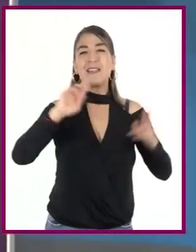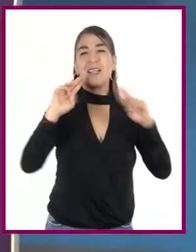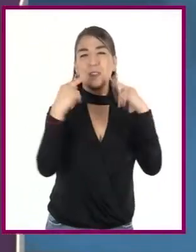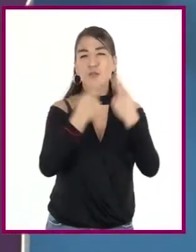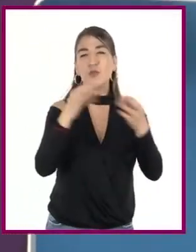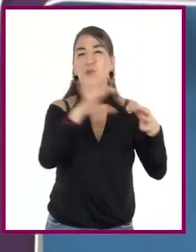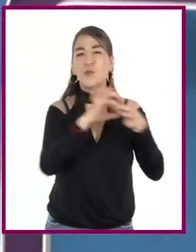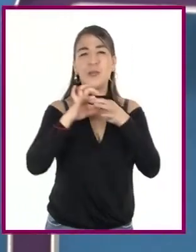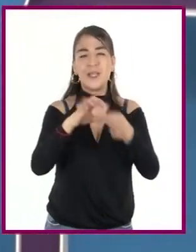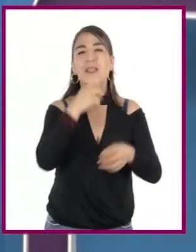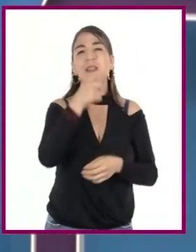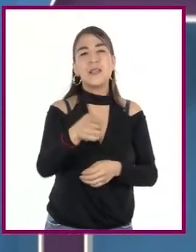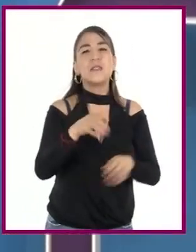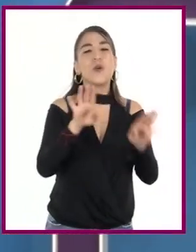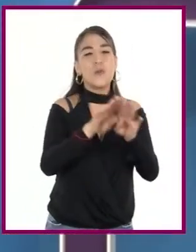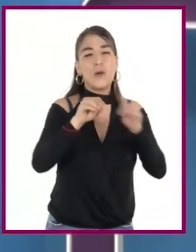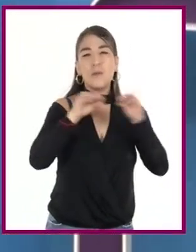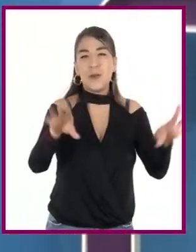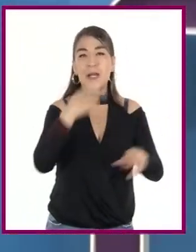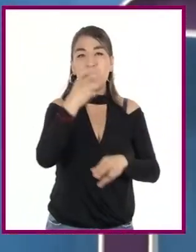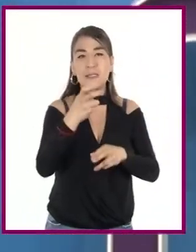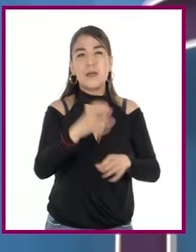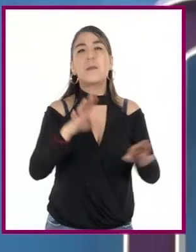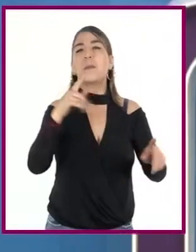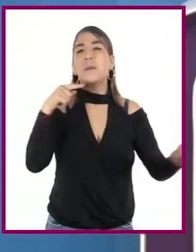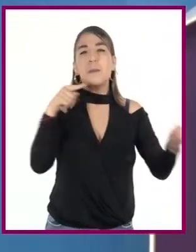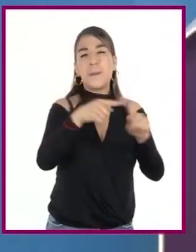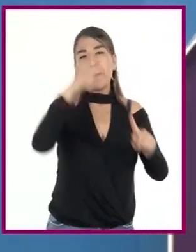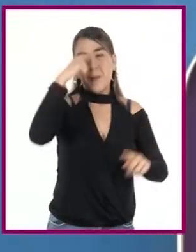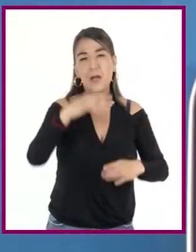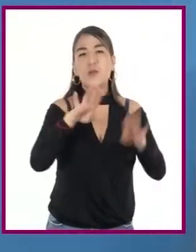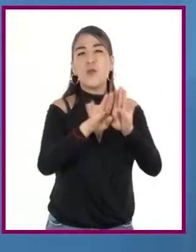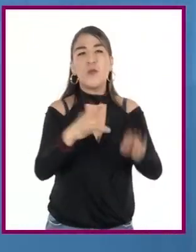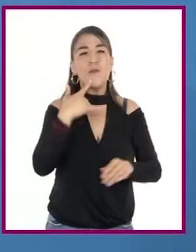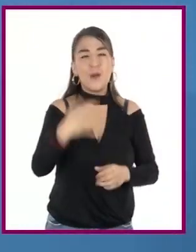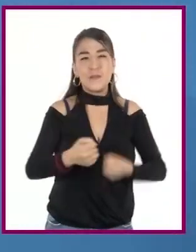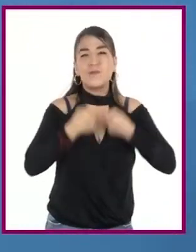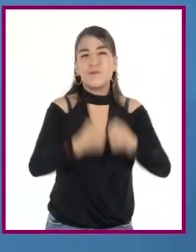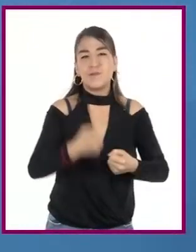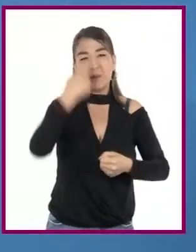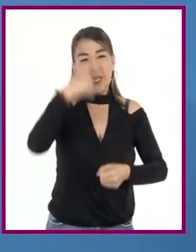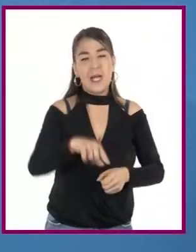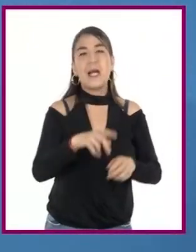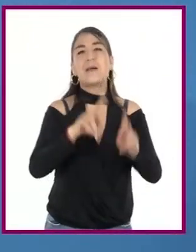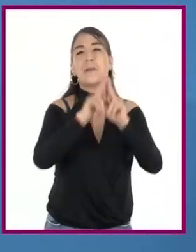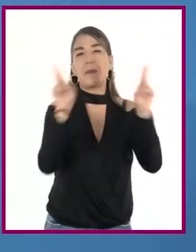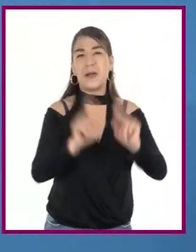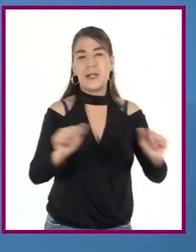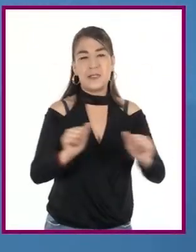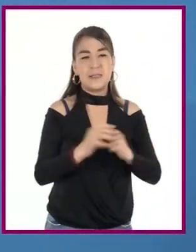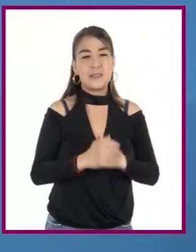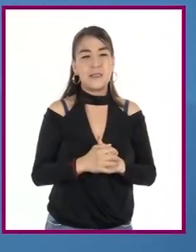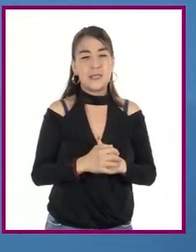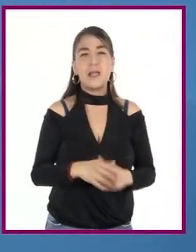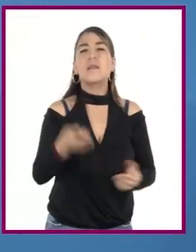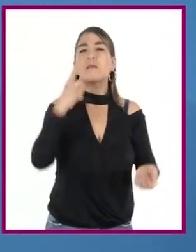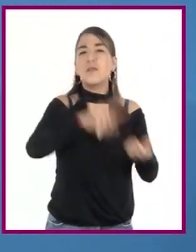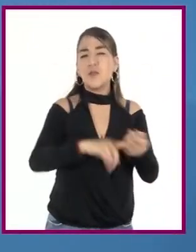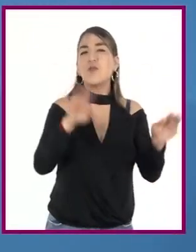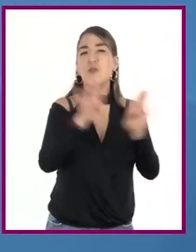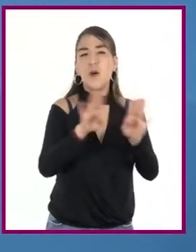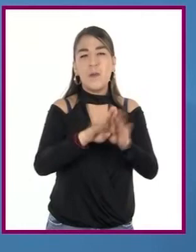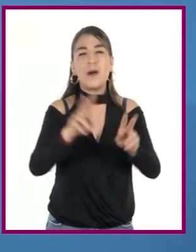ha declarado esta fecha como el día dedicado al fortalecimiento de los ideales de paz, a través